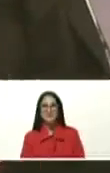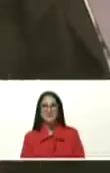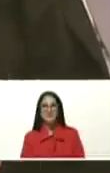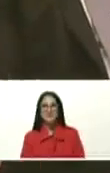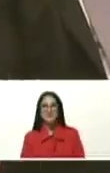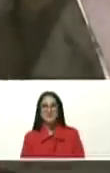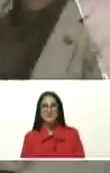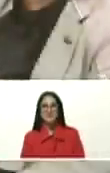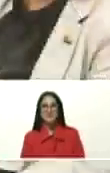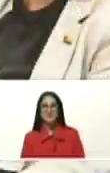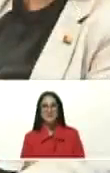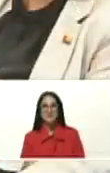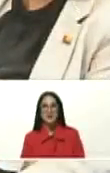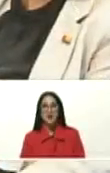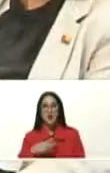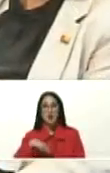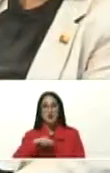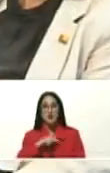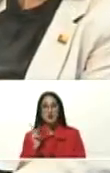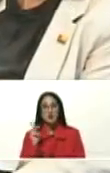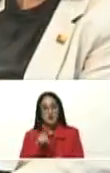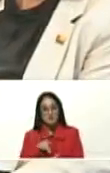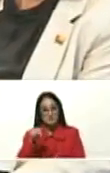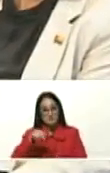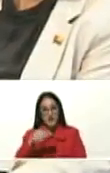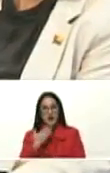Y nosotros venimos aquí a agradecer.